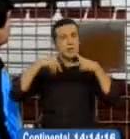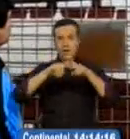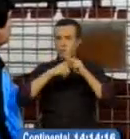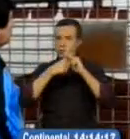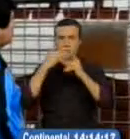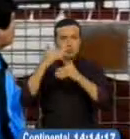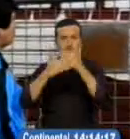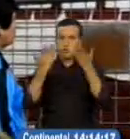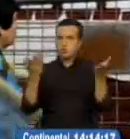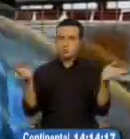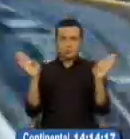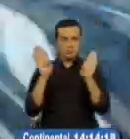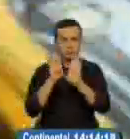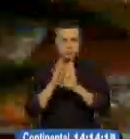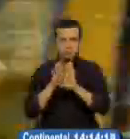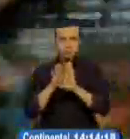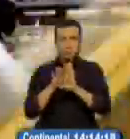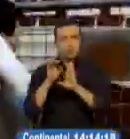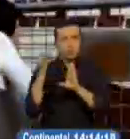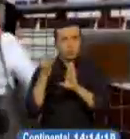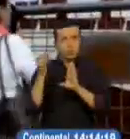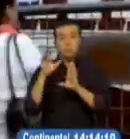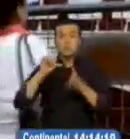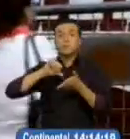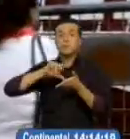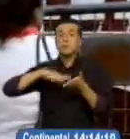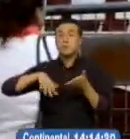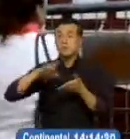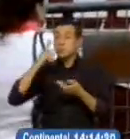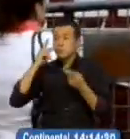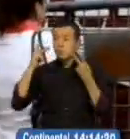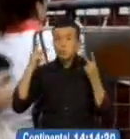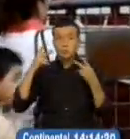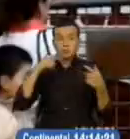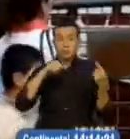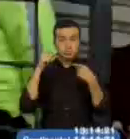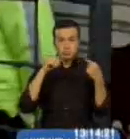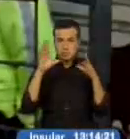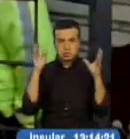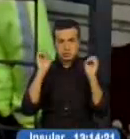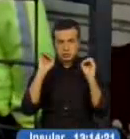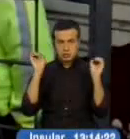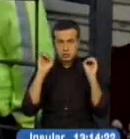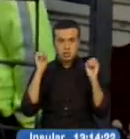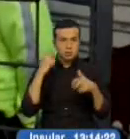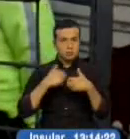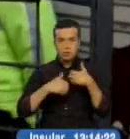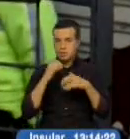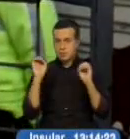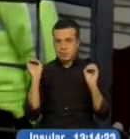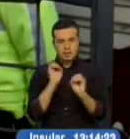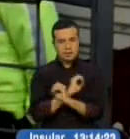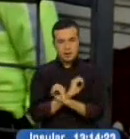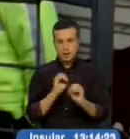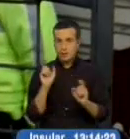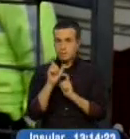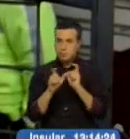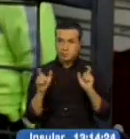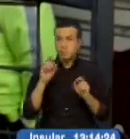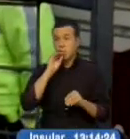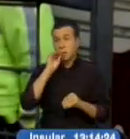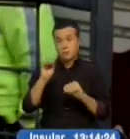proceso de liquidación forzada. En esta ciudad no se presentaron altercados. No ha habido ningún problema, la gente se